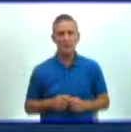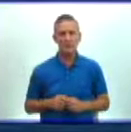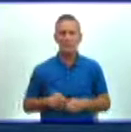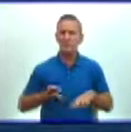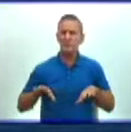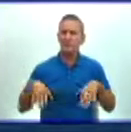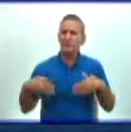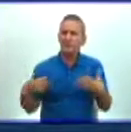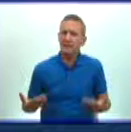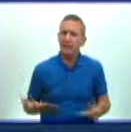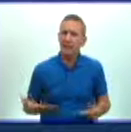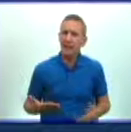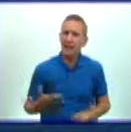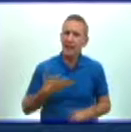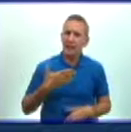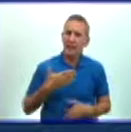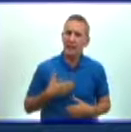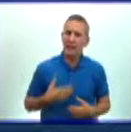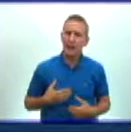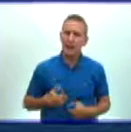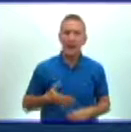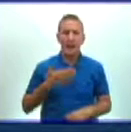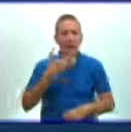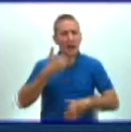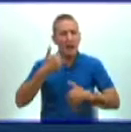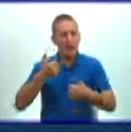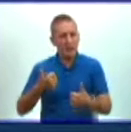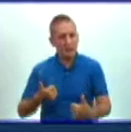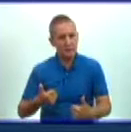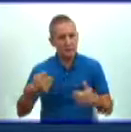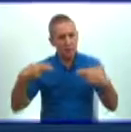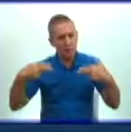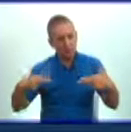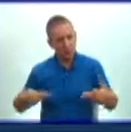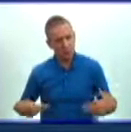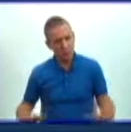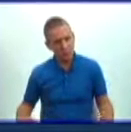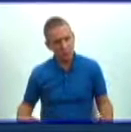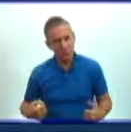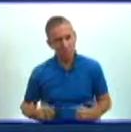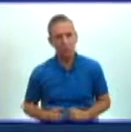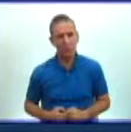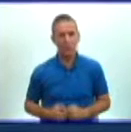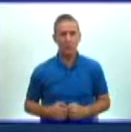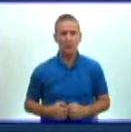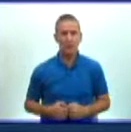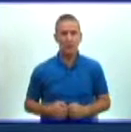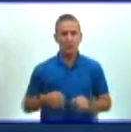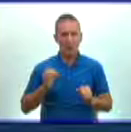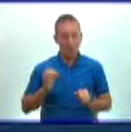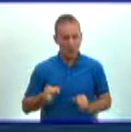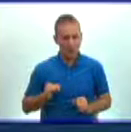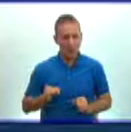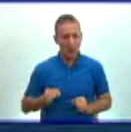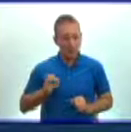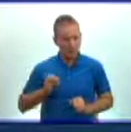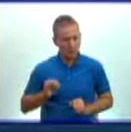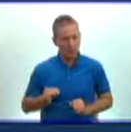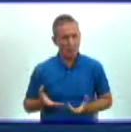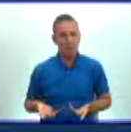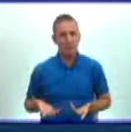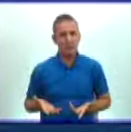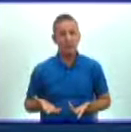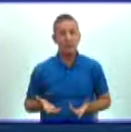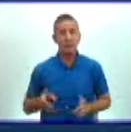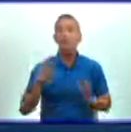la bondad, la honestidad, el humanismo? ¿No son virtudes de ese buen maestro?